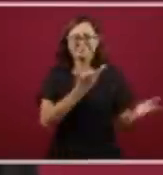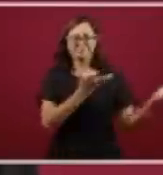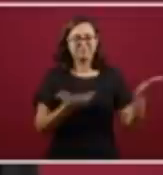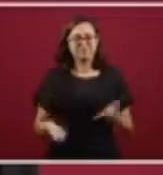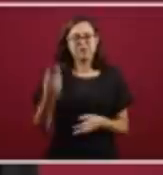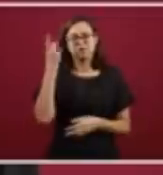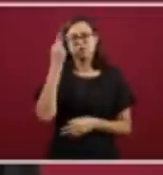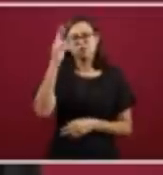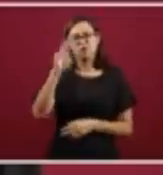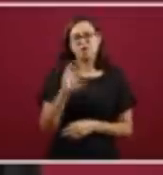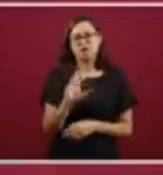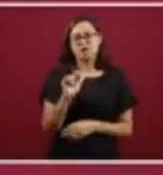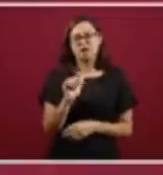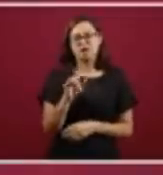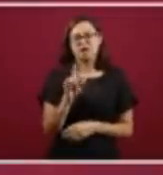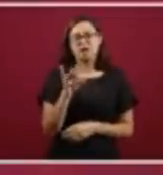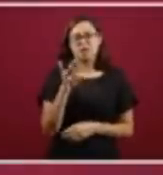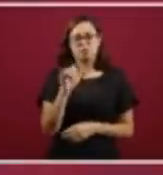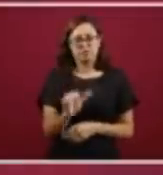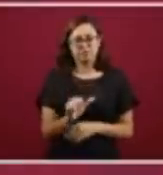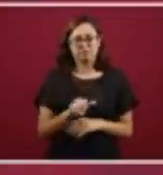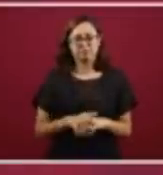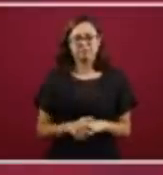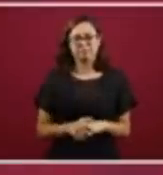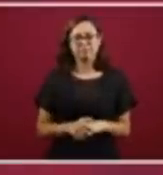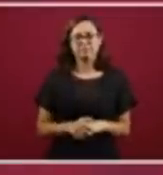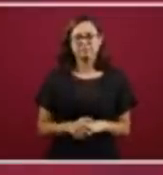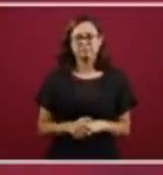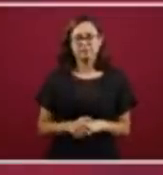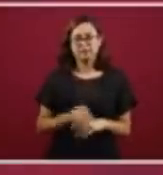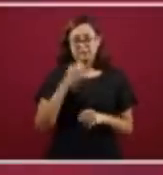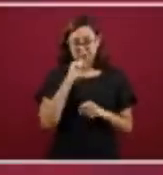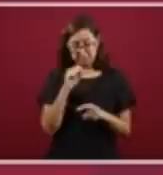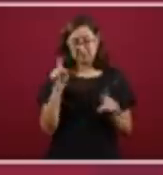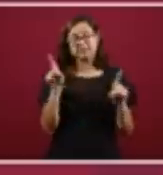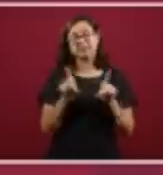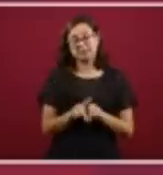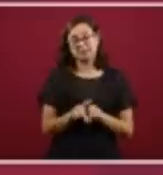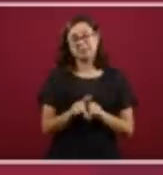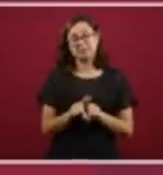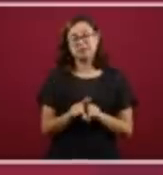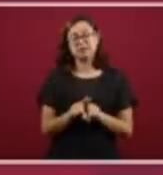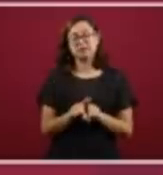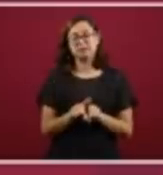doctora Claudia Sheinbaum, y va a informar la